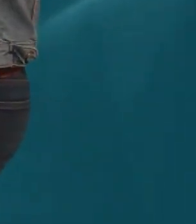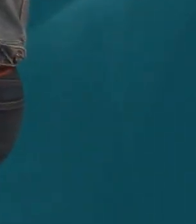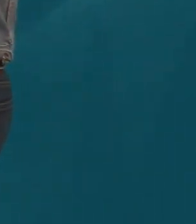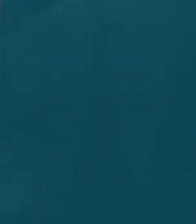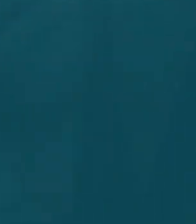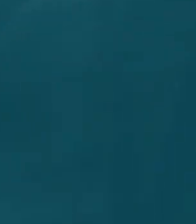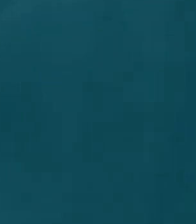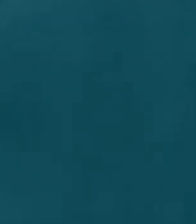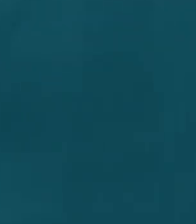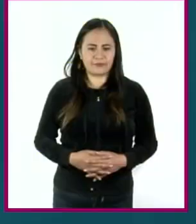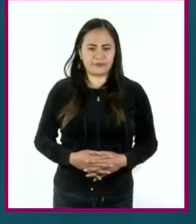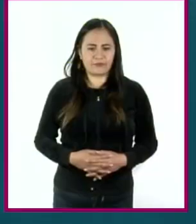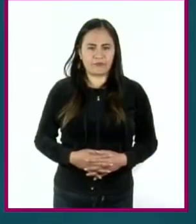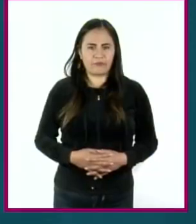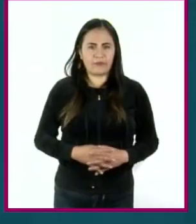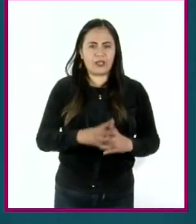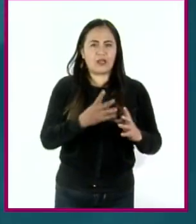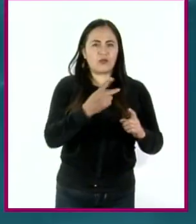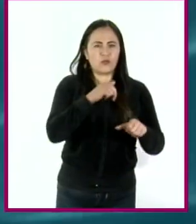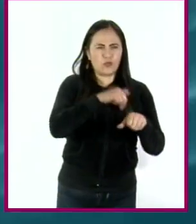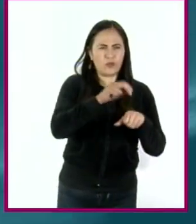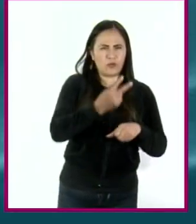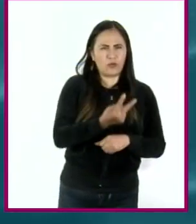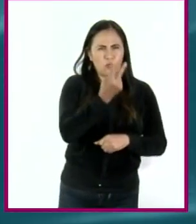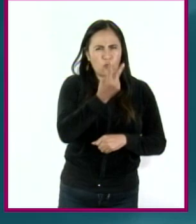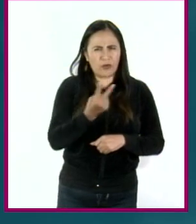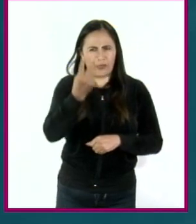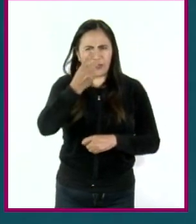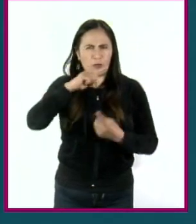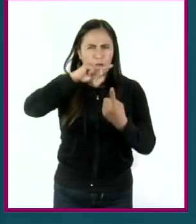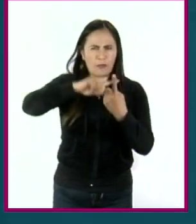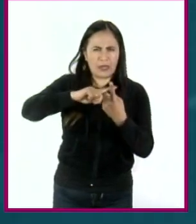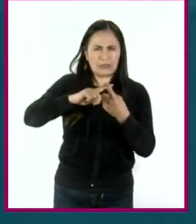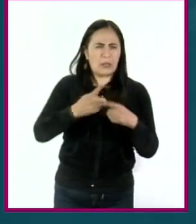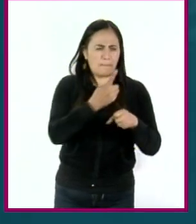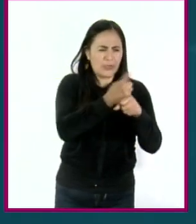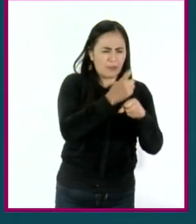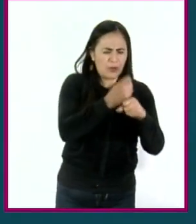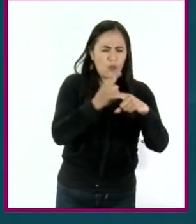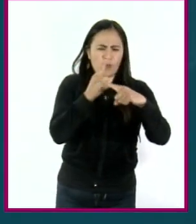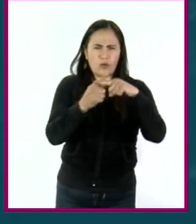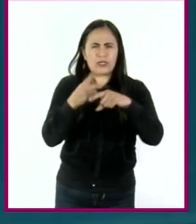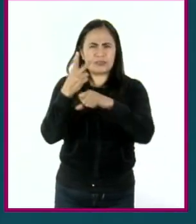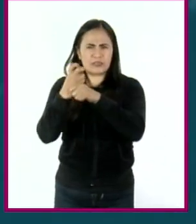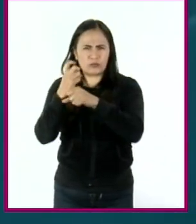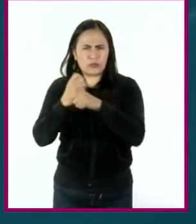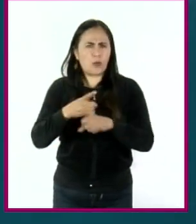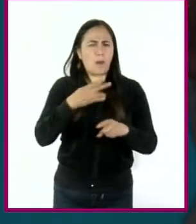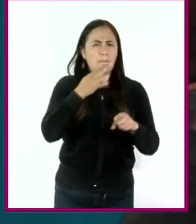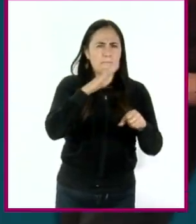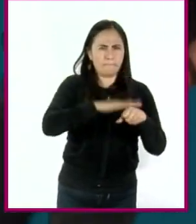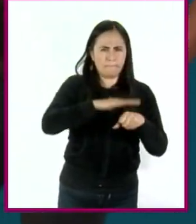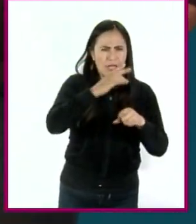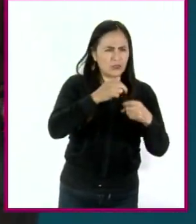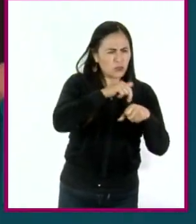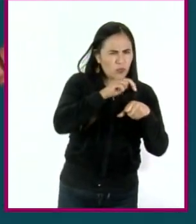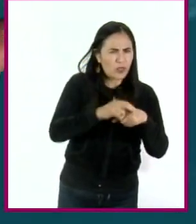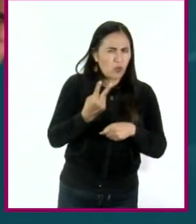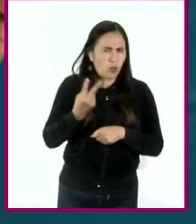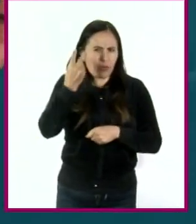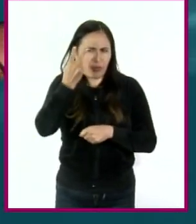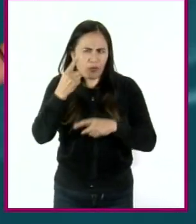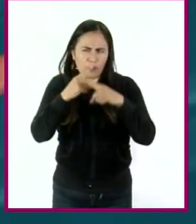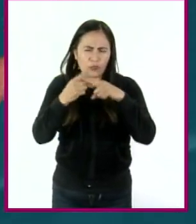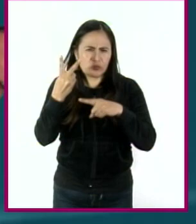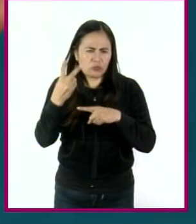cuadrado del primer término menos el doble producto del primero por el segundo más el cuadrado del segundo. Hola Mati, ¿qué